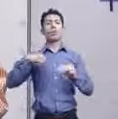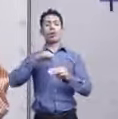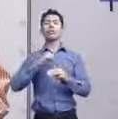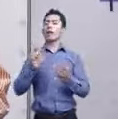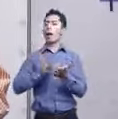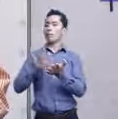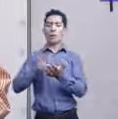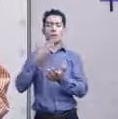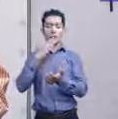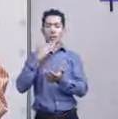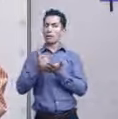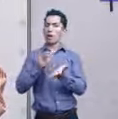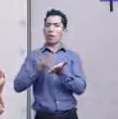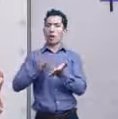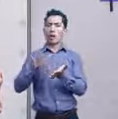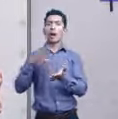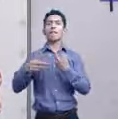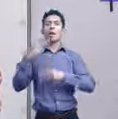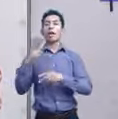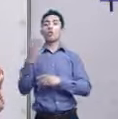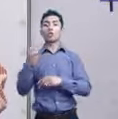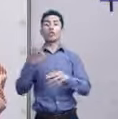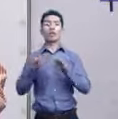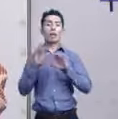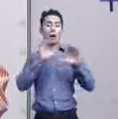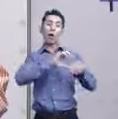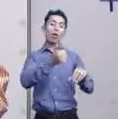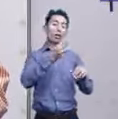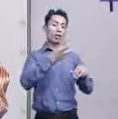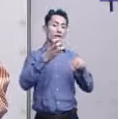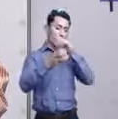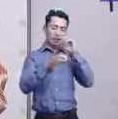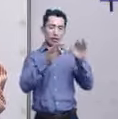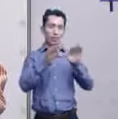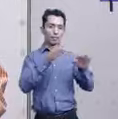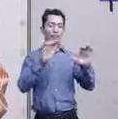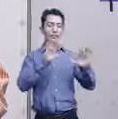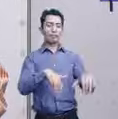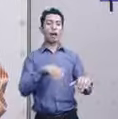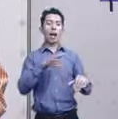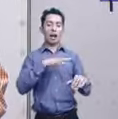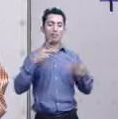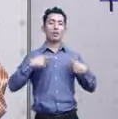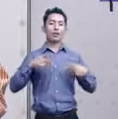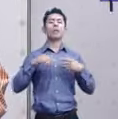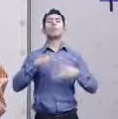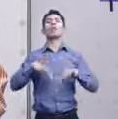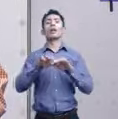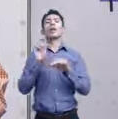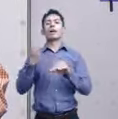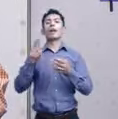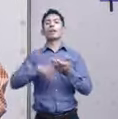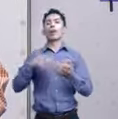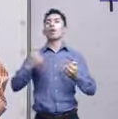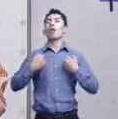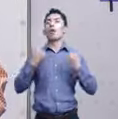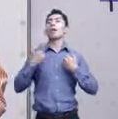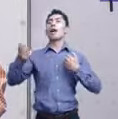a dar todas las facilidades. Una nos va a generar 200 empleos y otra 300 empleos directos. Lo importante de esto es que ocuparán a